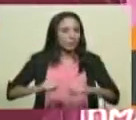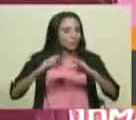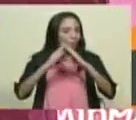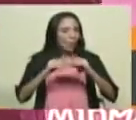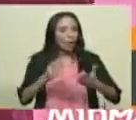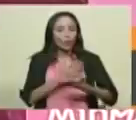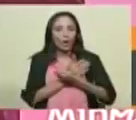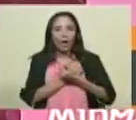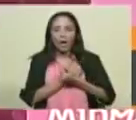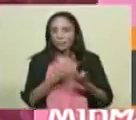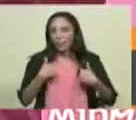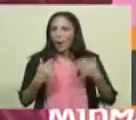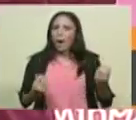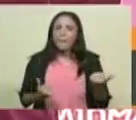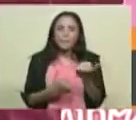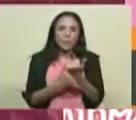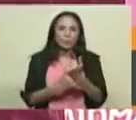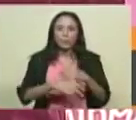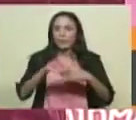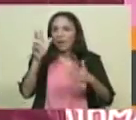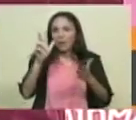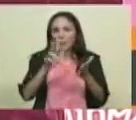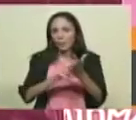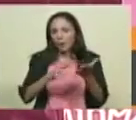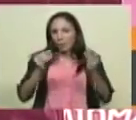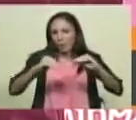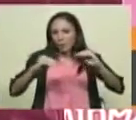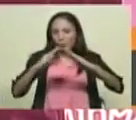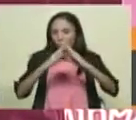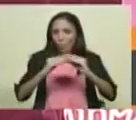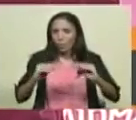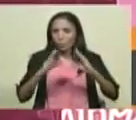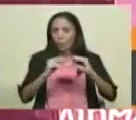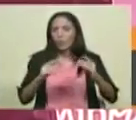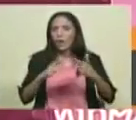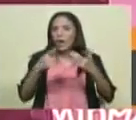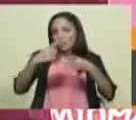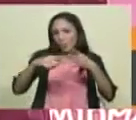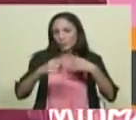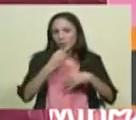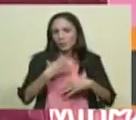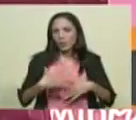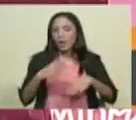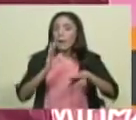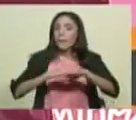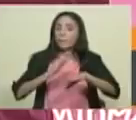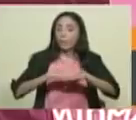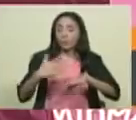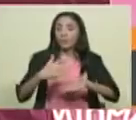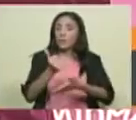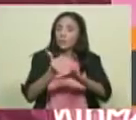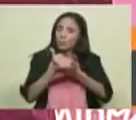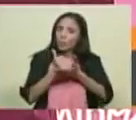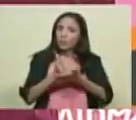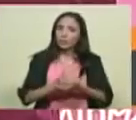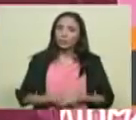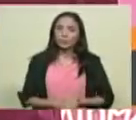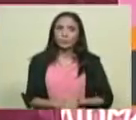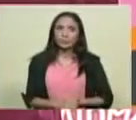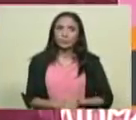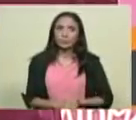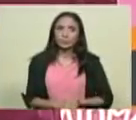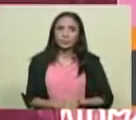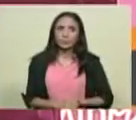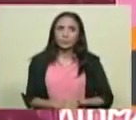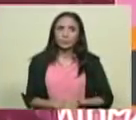beneficios que da el presidente de la República, porque de alguna u otra manera está ayudando a combatir tan gran guerra